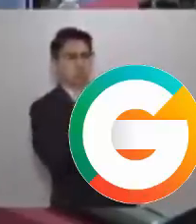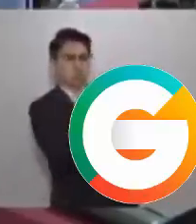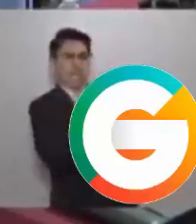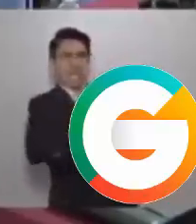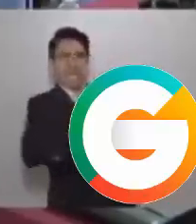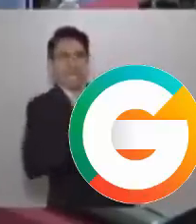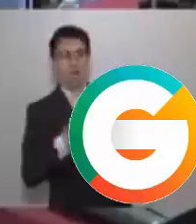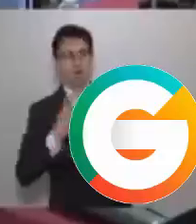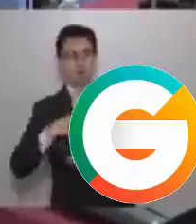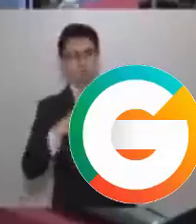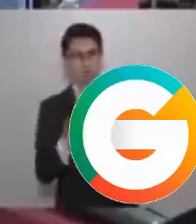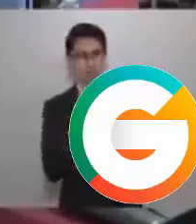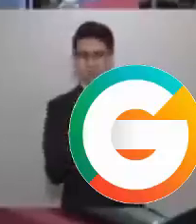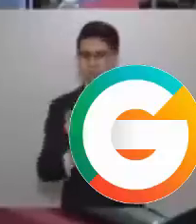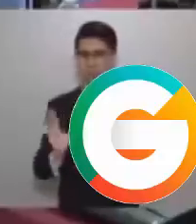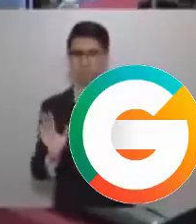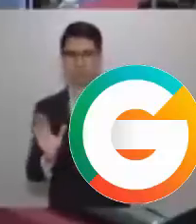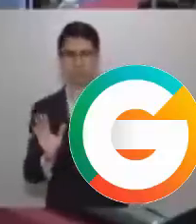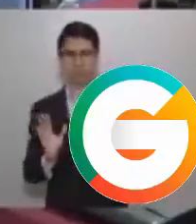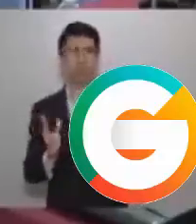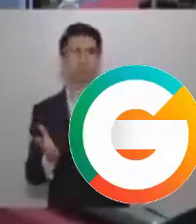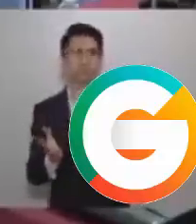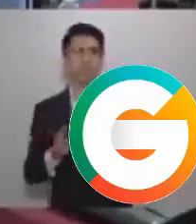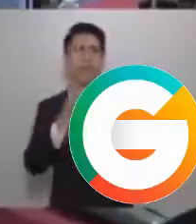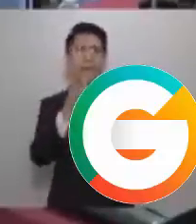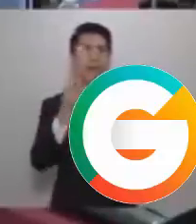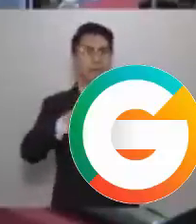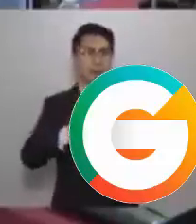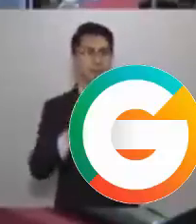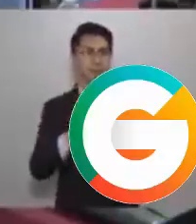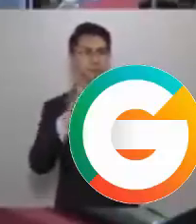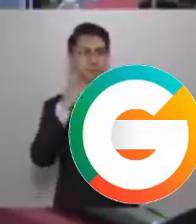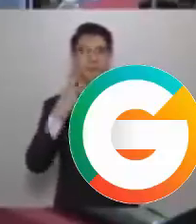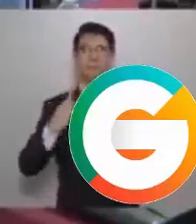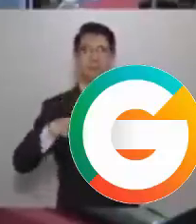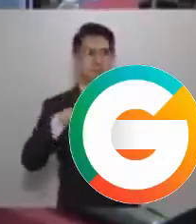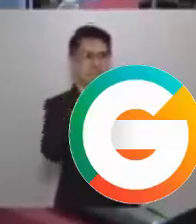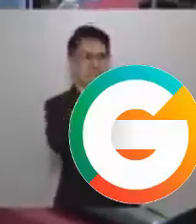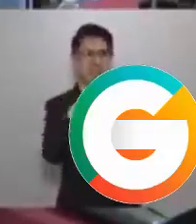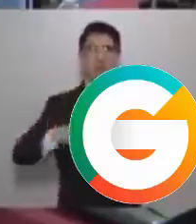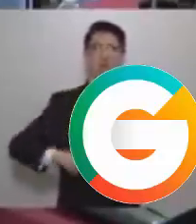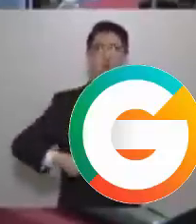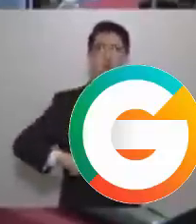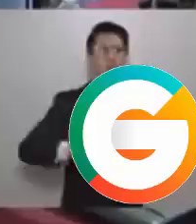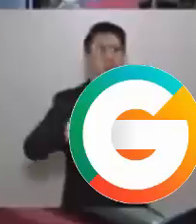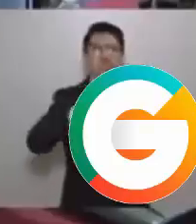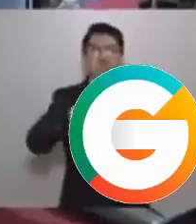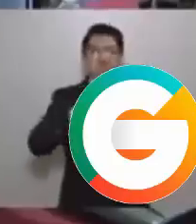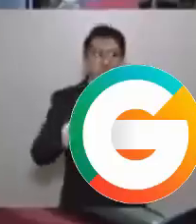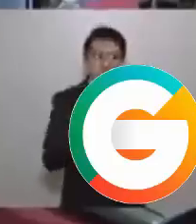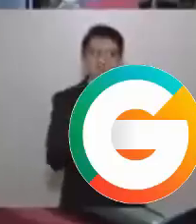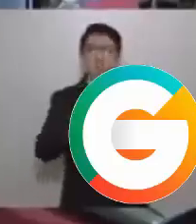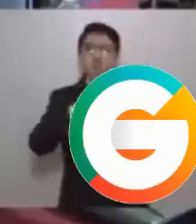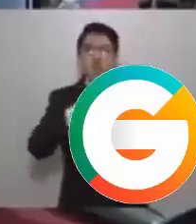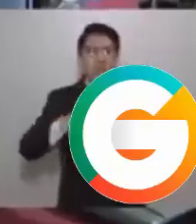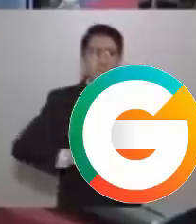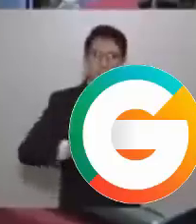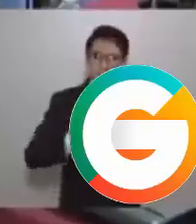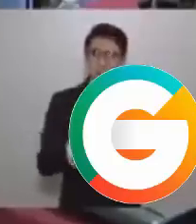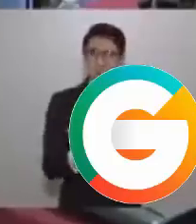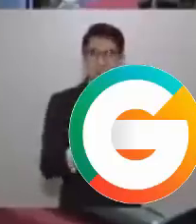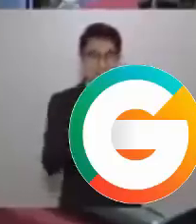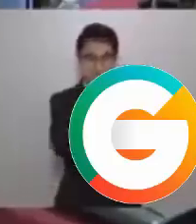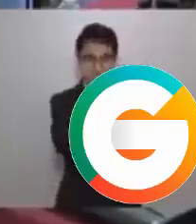son de Ensenada, si son de Baja California o de otro municipio. ¿Qué les ha dicho la policía municipal? ¿Por qué no